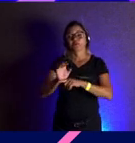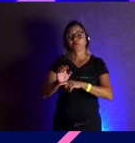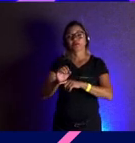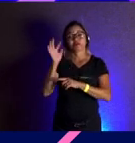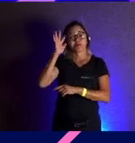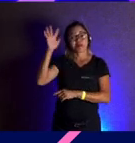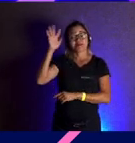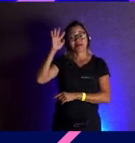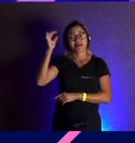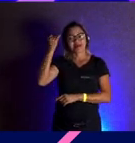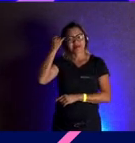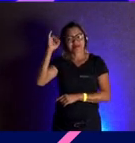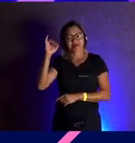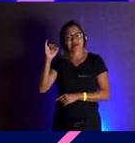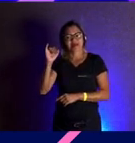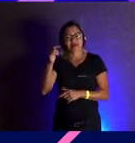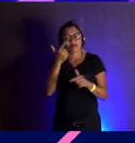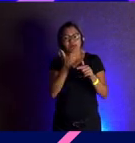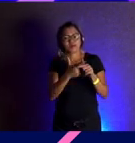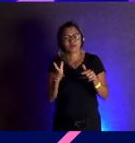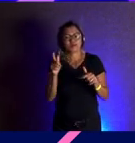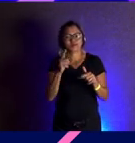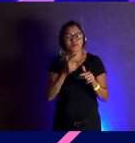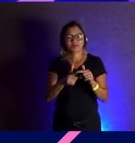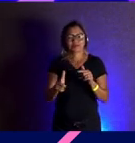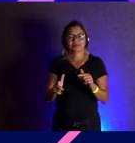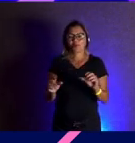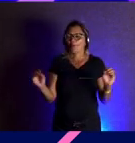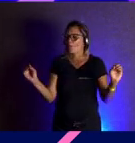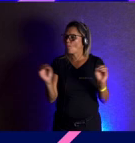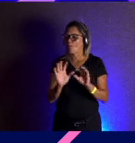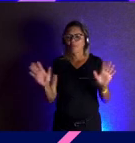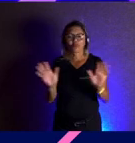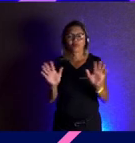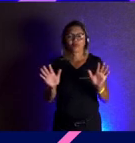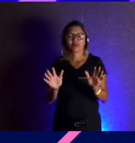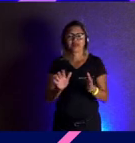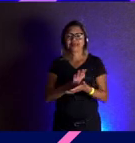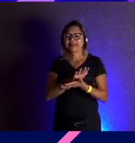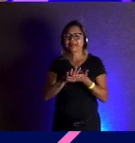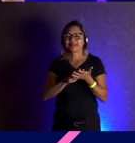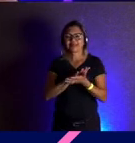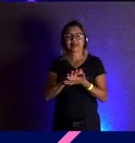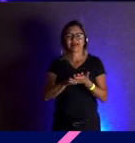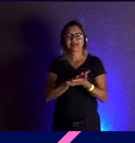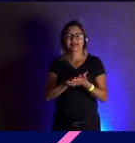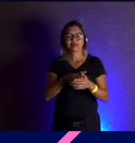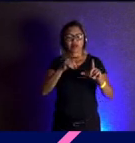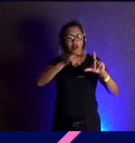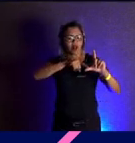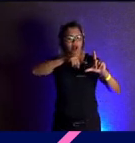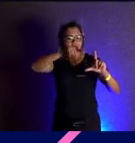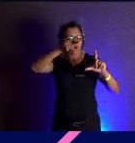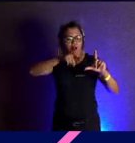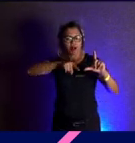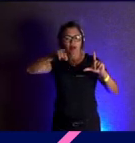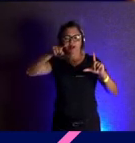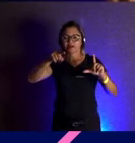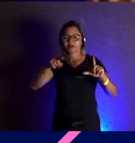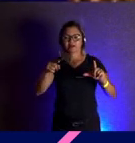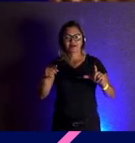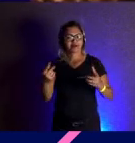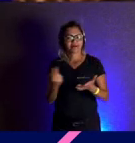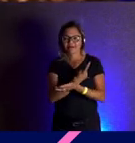Venezuela, no tenemos nada de esto desde esta fecha. En Venezuela no sabemos qué enfermedades